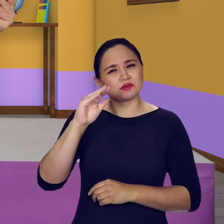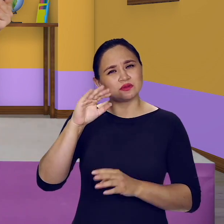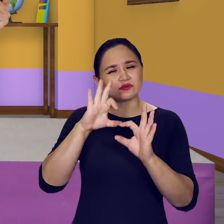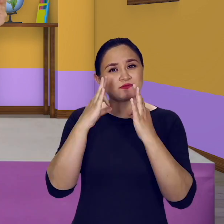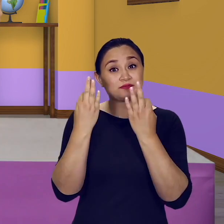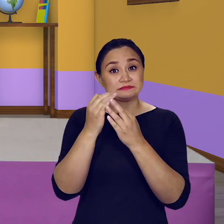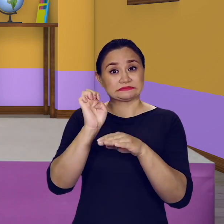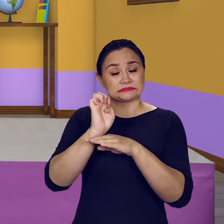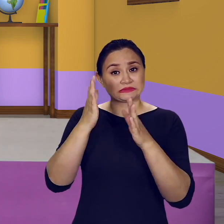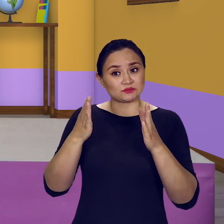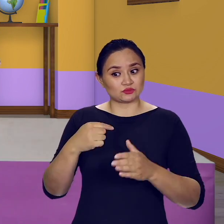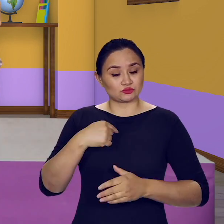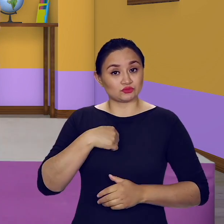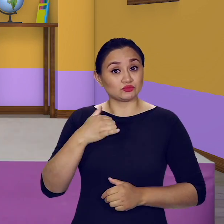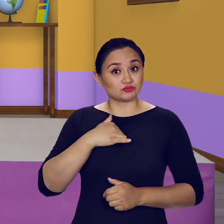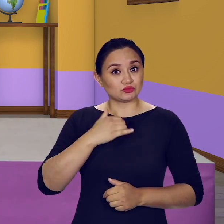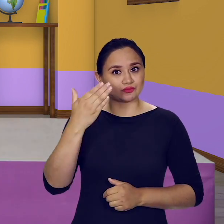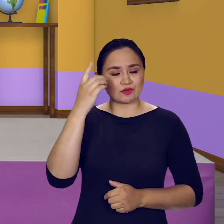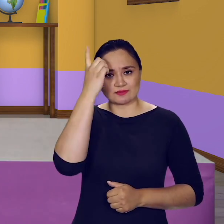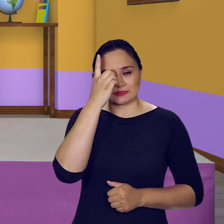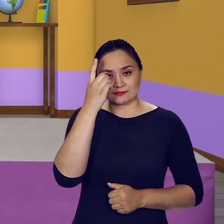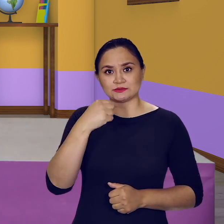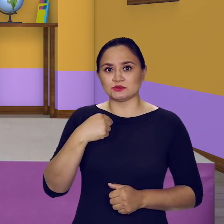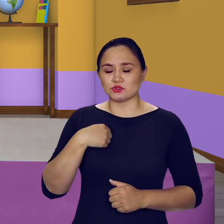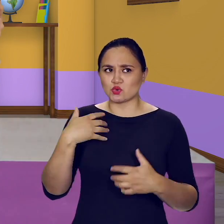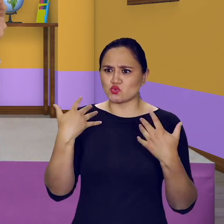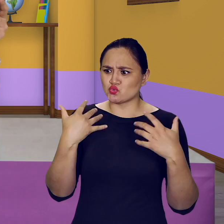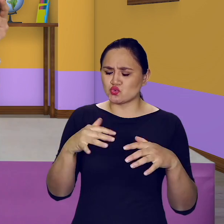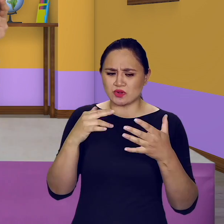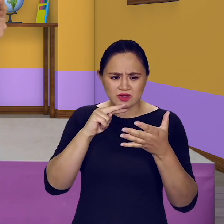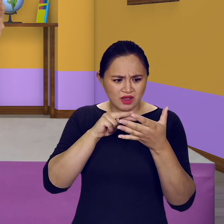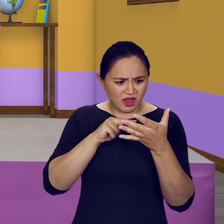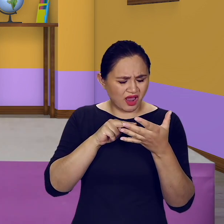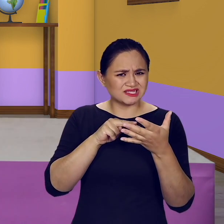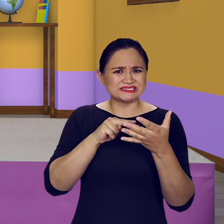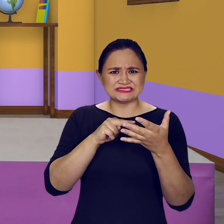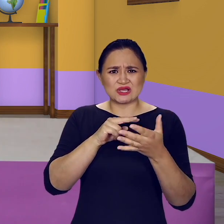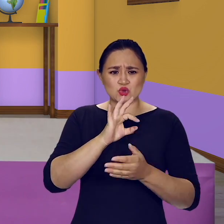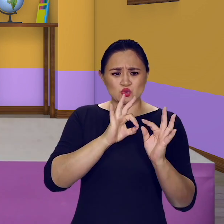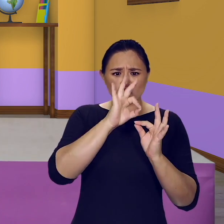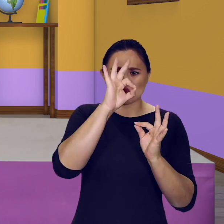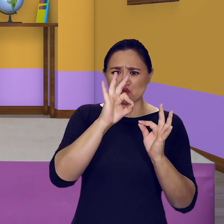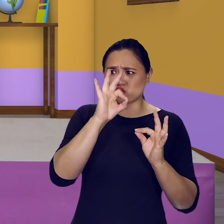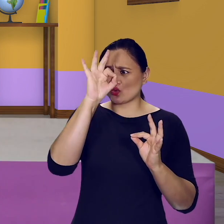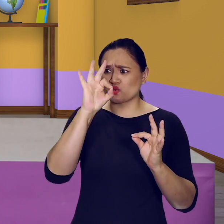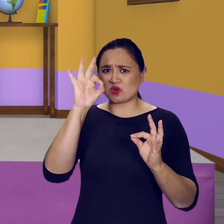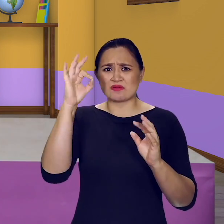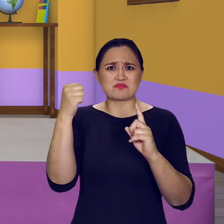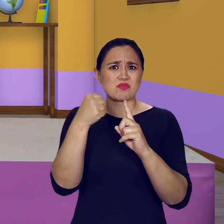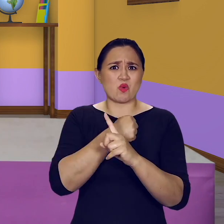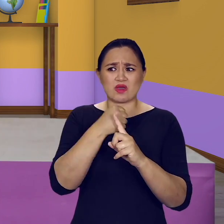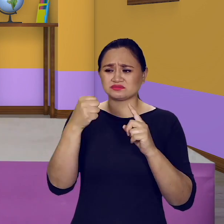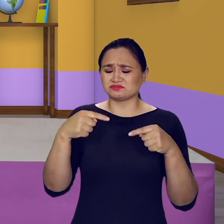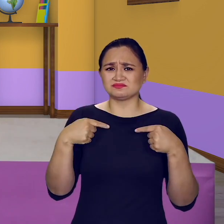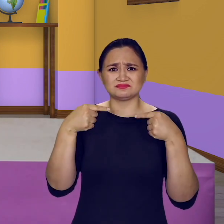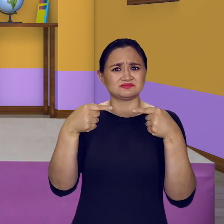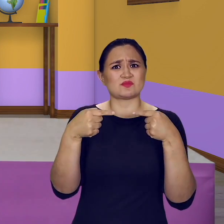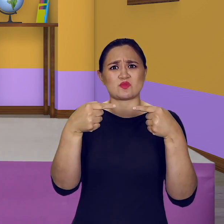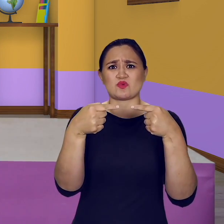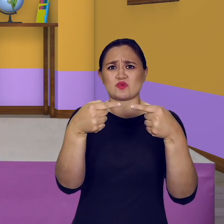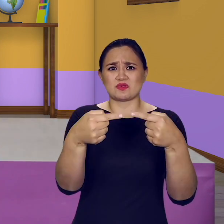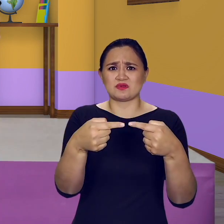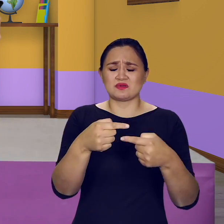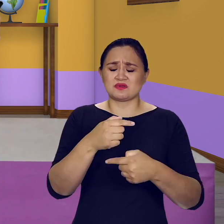familia ecuatoriana, soy la profe Diana y estoy aterrada con las cifras de violencia que se ven a